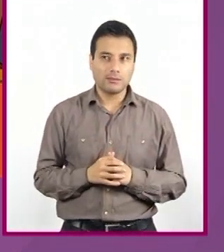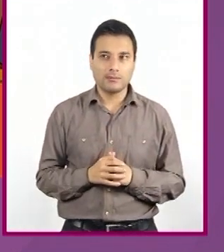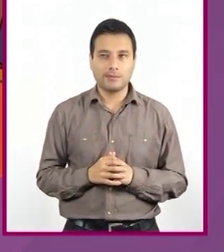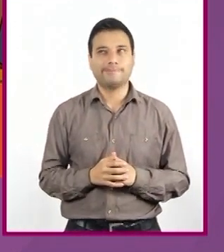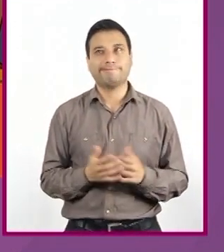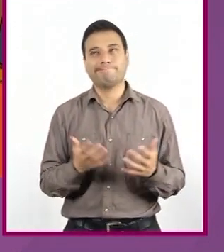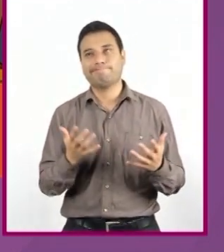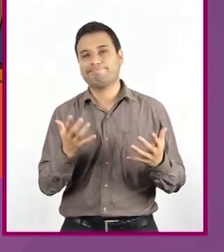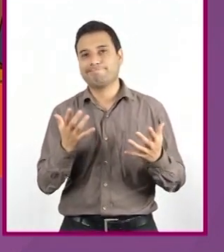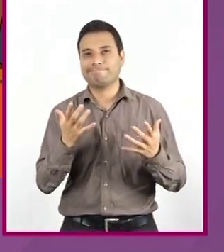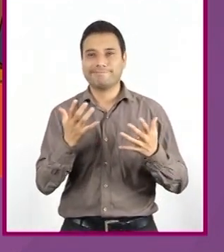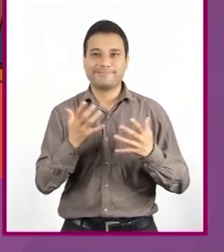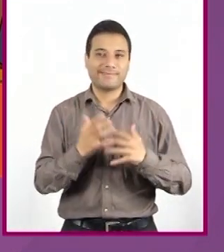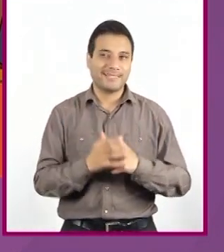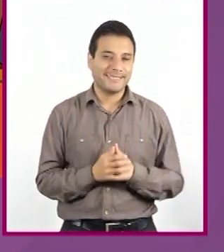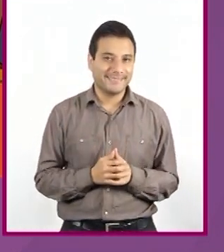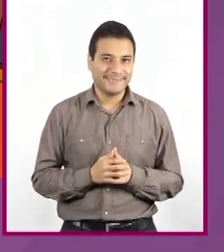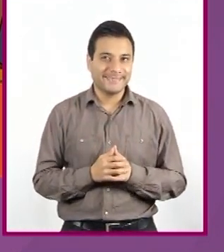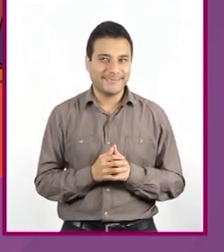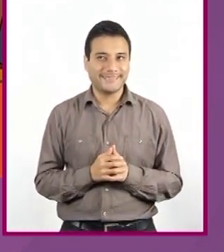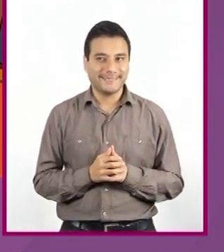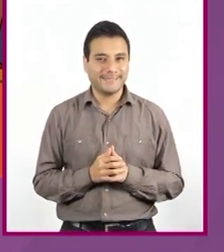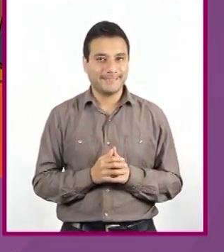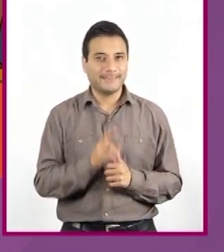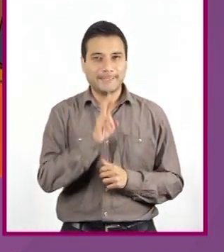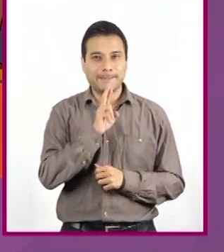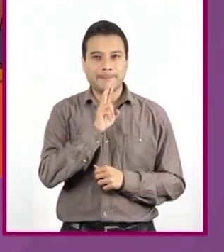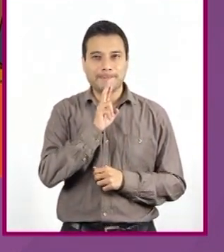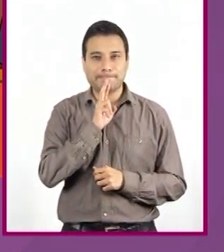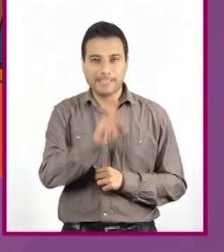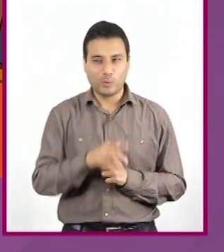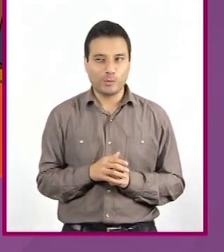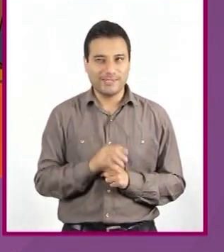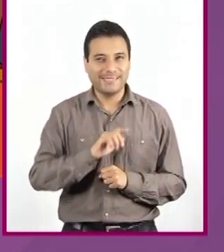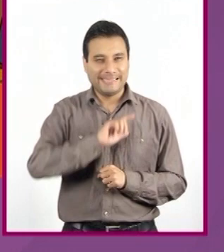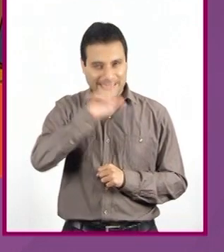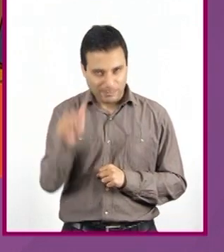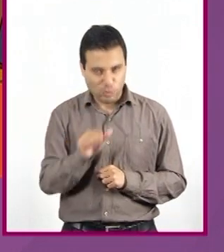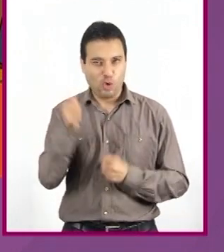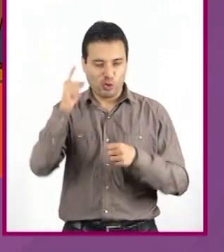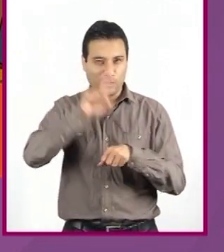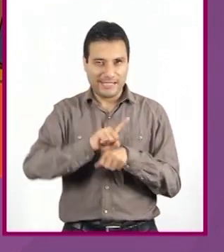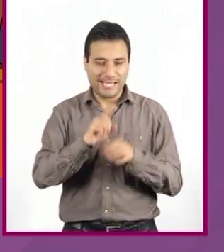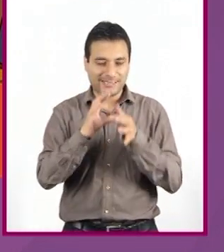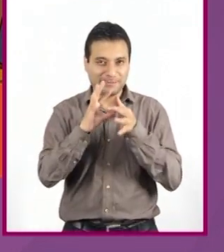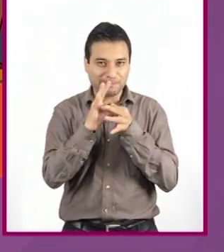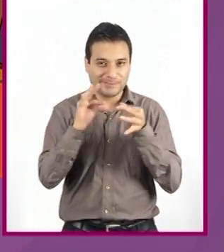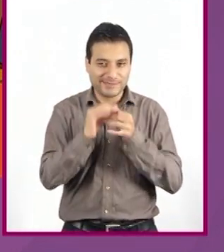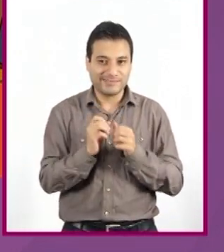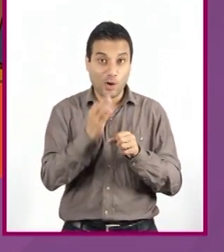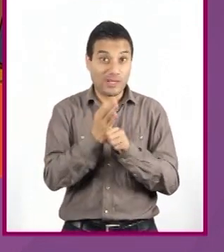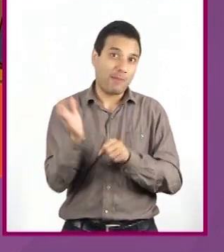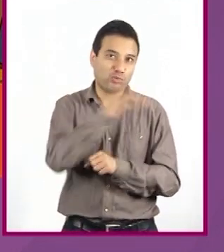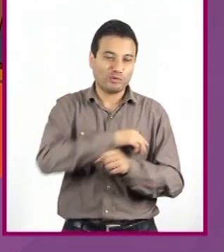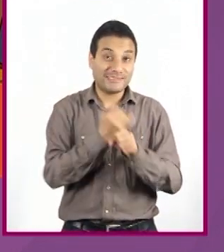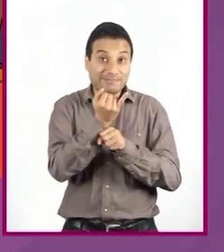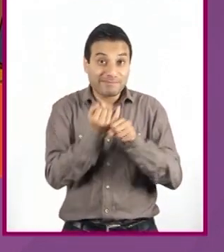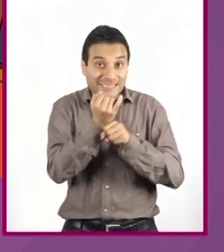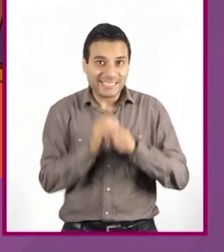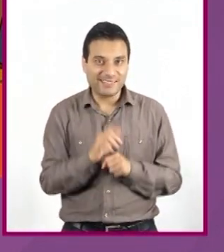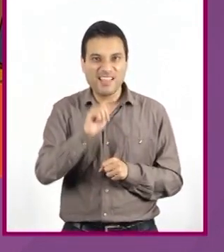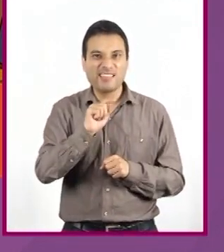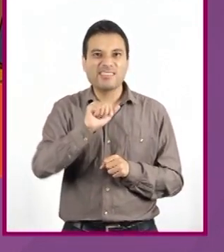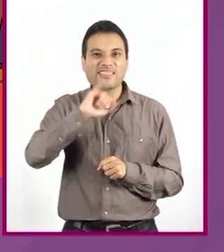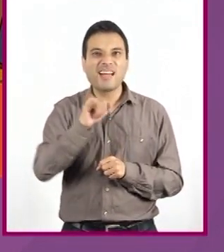Mira, esa explicación la voy a guardar para dártela otro día que estés muy aburrido, ¿eh? Ahora vamos a investigar más sobre el